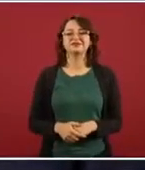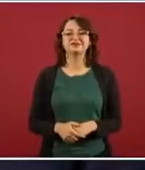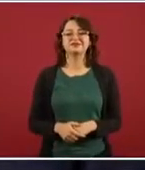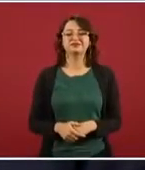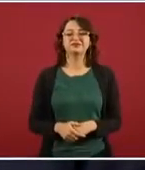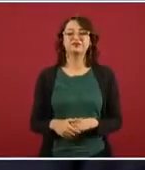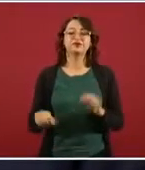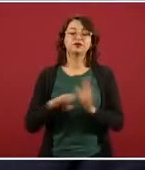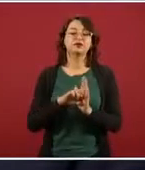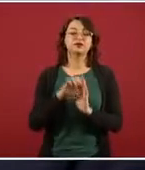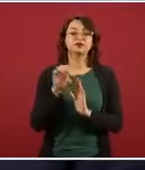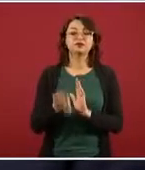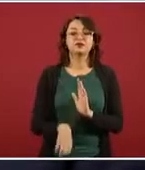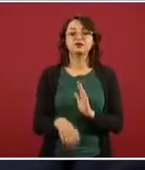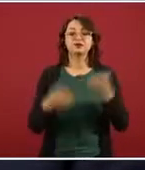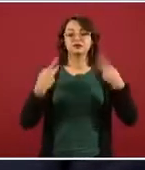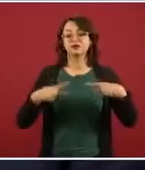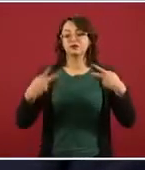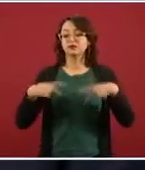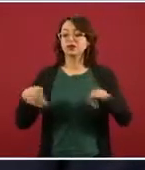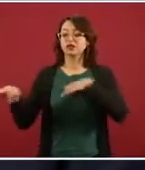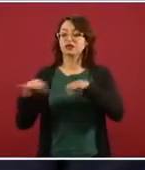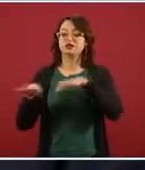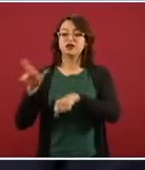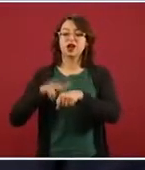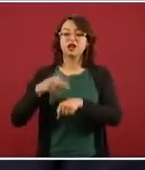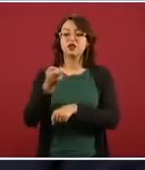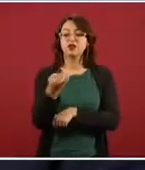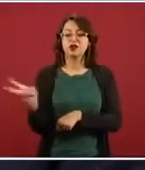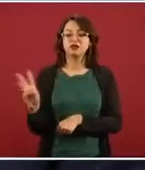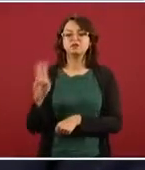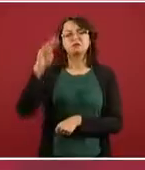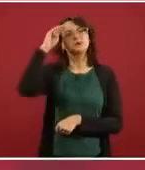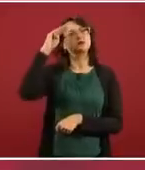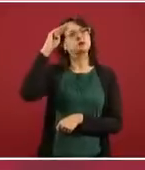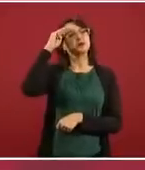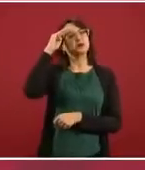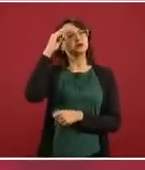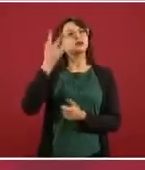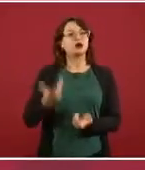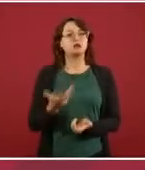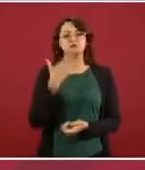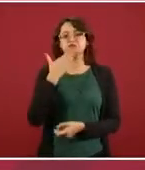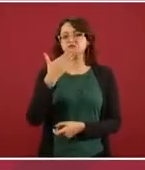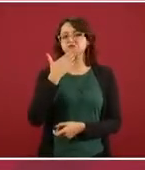En el caso de los trabajadores, lo consideran que es una garantía